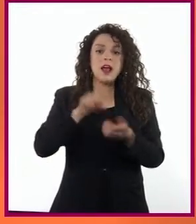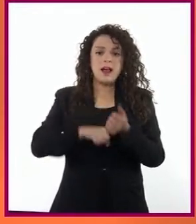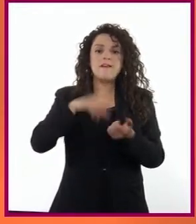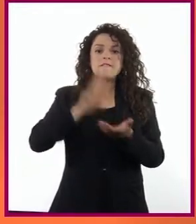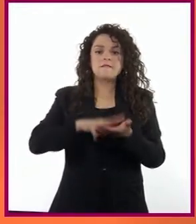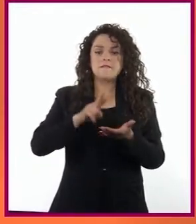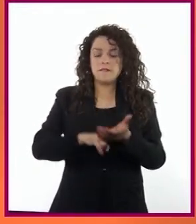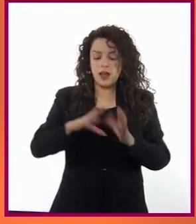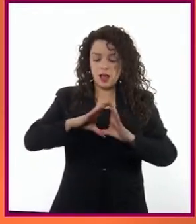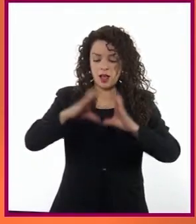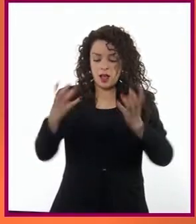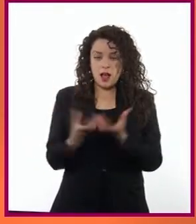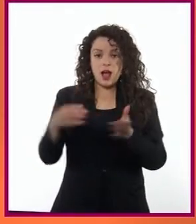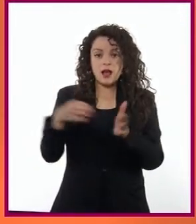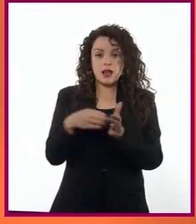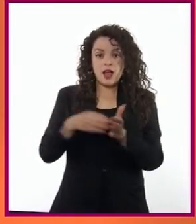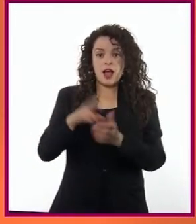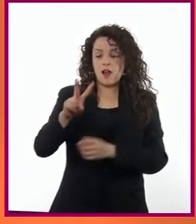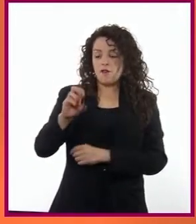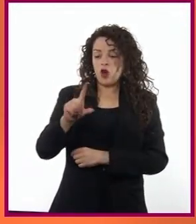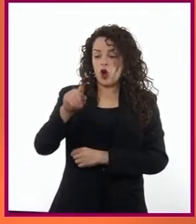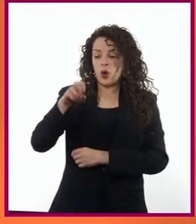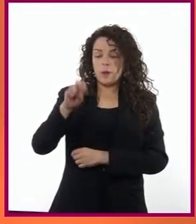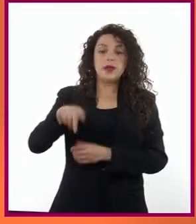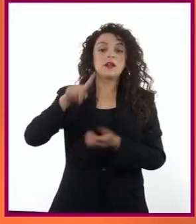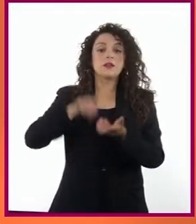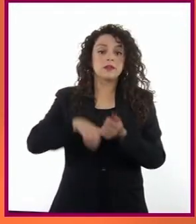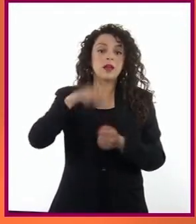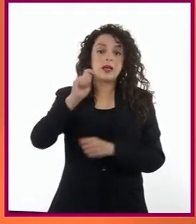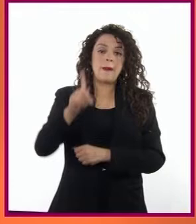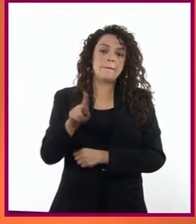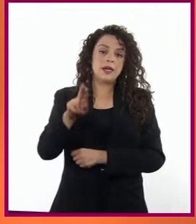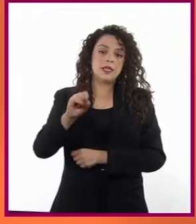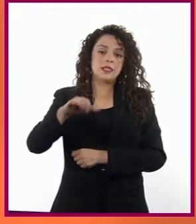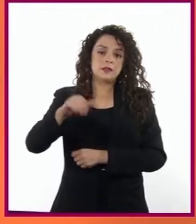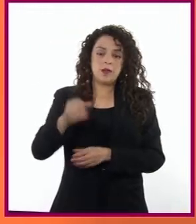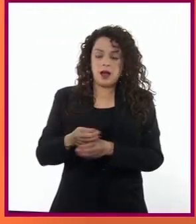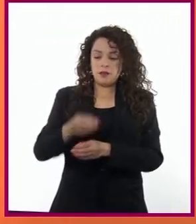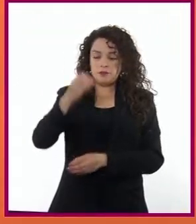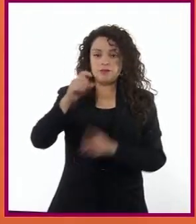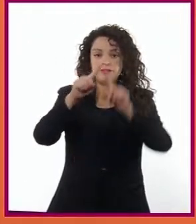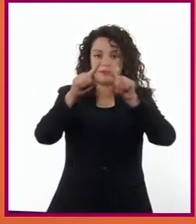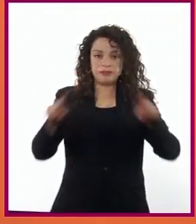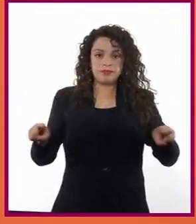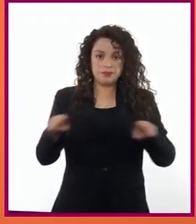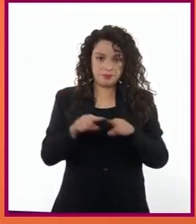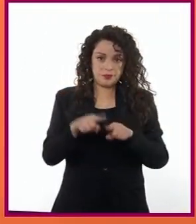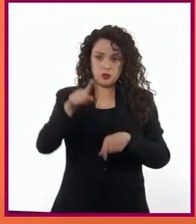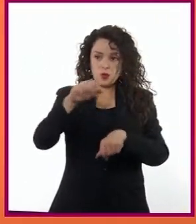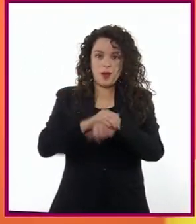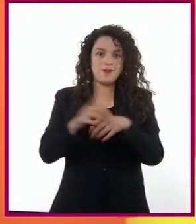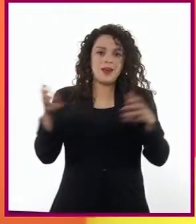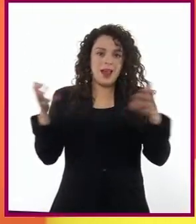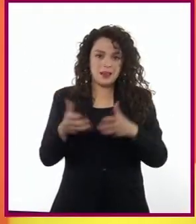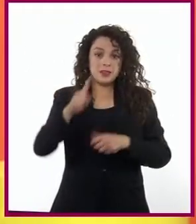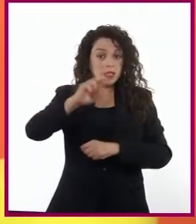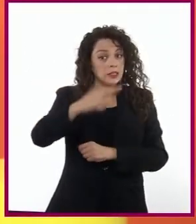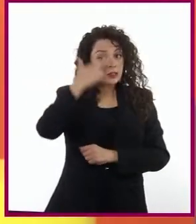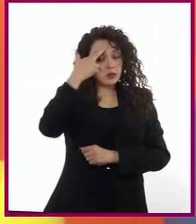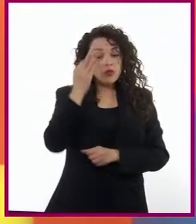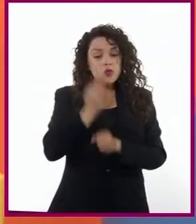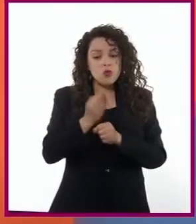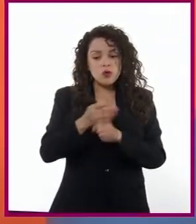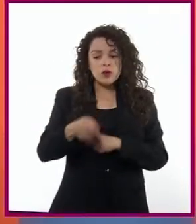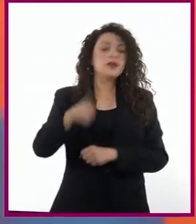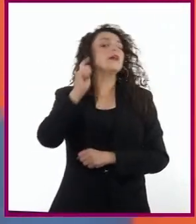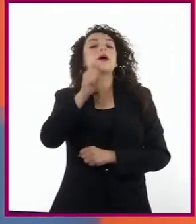de la caja en forma de prisma triangular que tu amiga diseñará. Recordemos que en esta sesión estamos abordando a